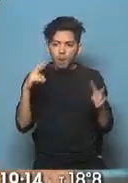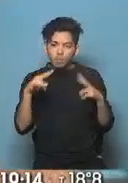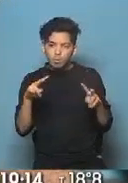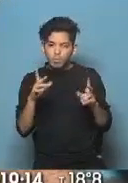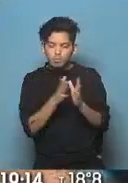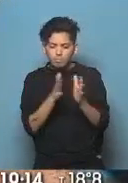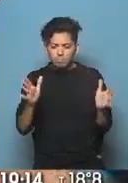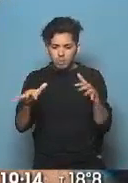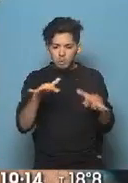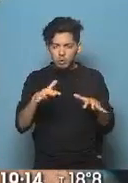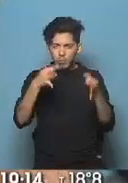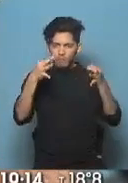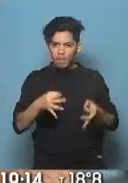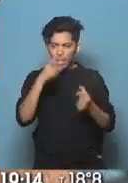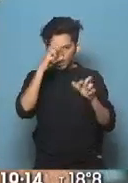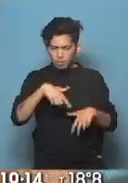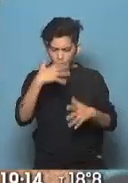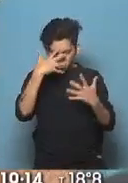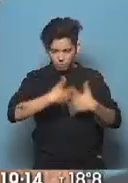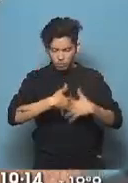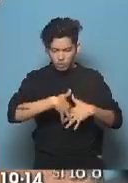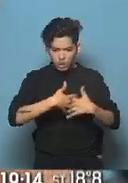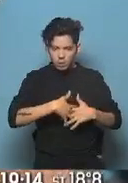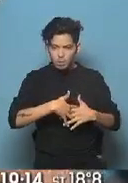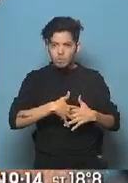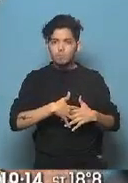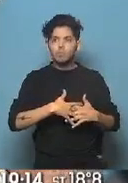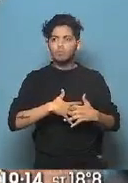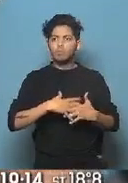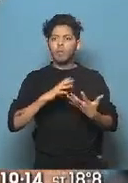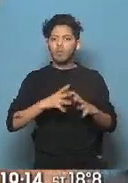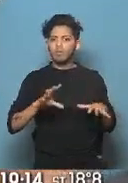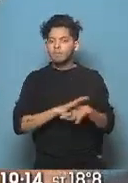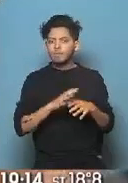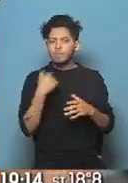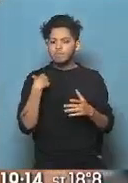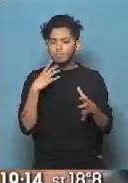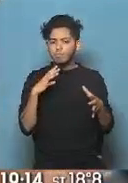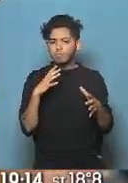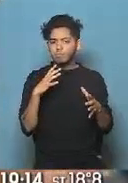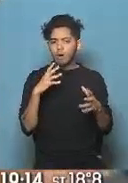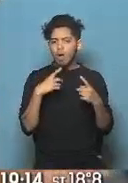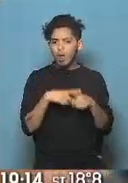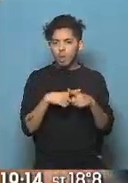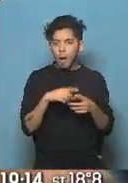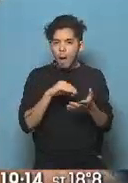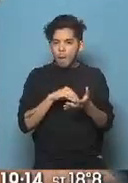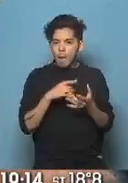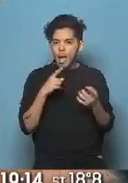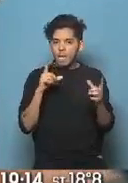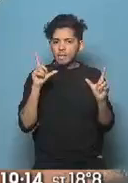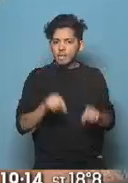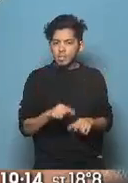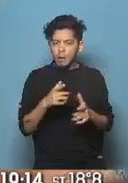marco razonable a un presupuesto que, en teoría, pintaba para hacer una discusión mucho más áspera, pero que está muy